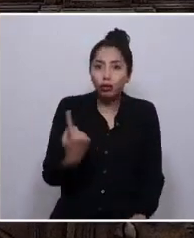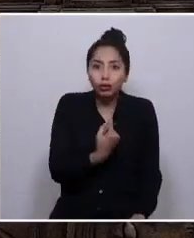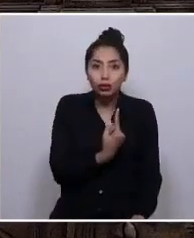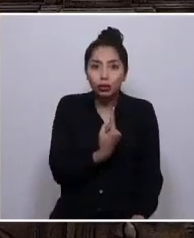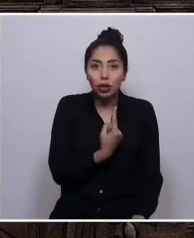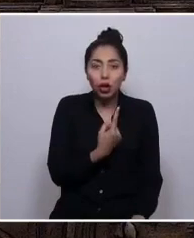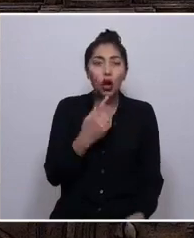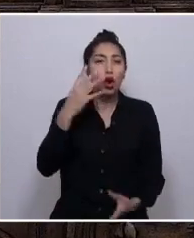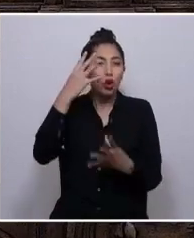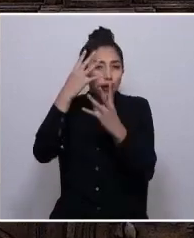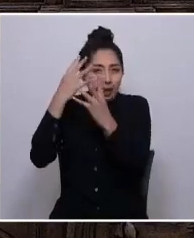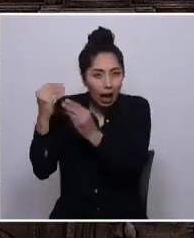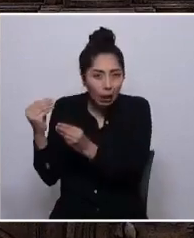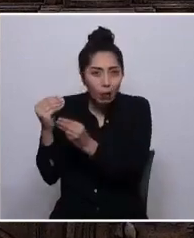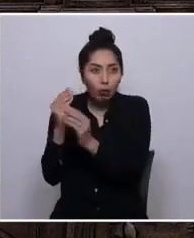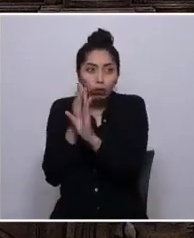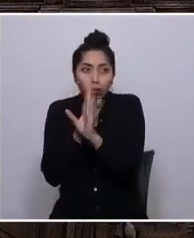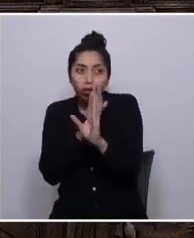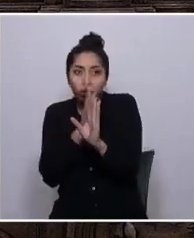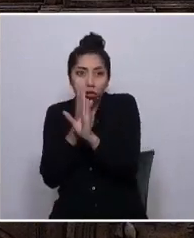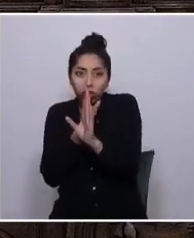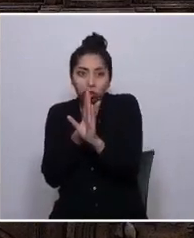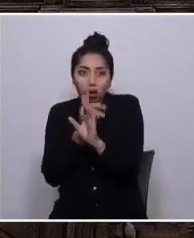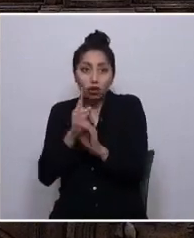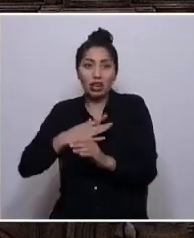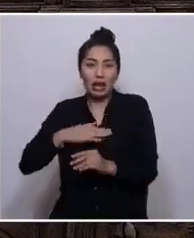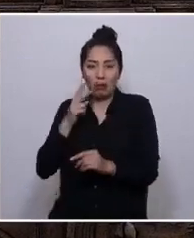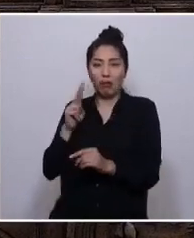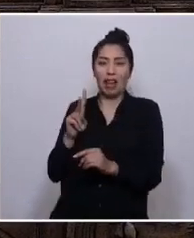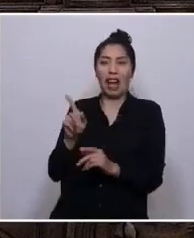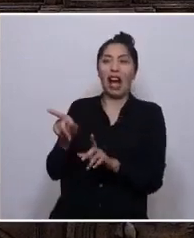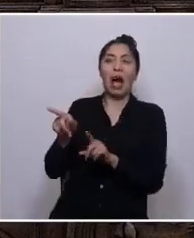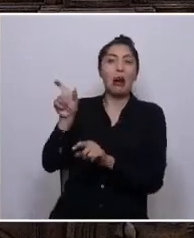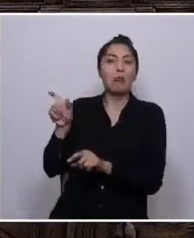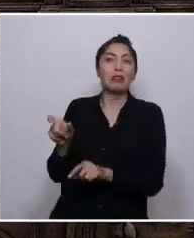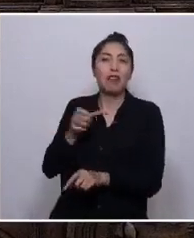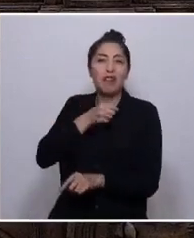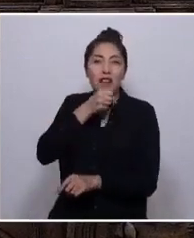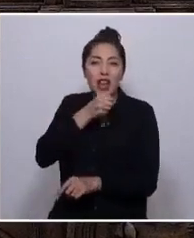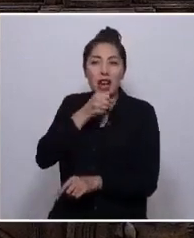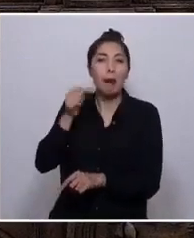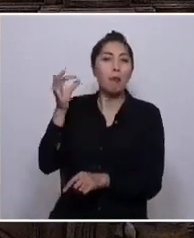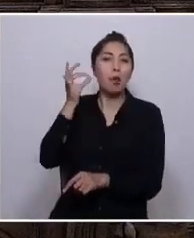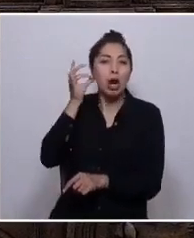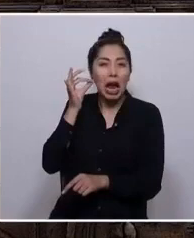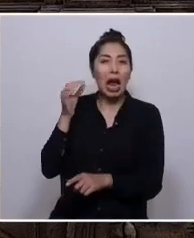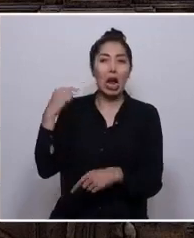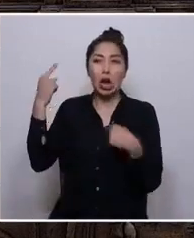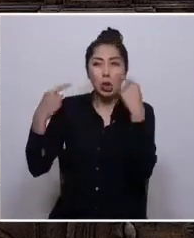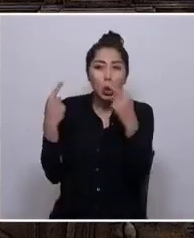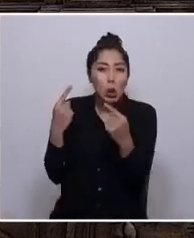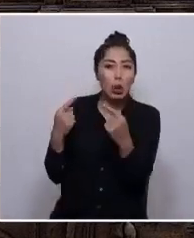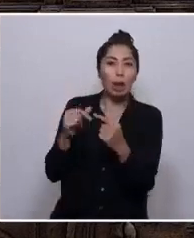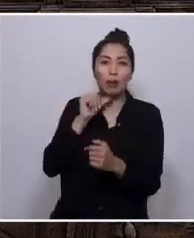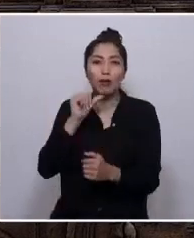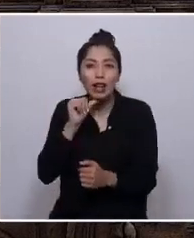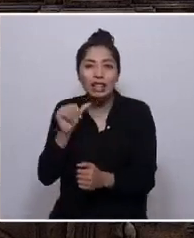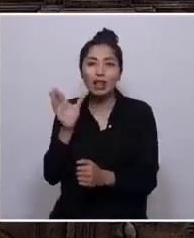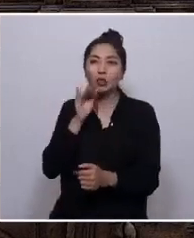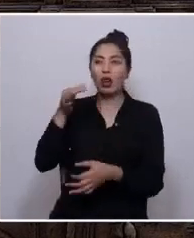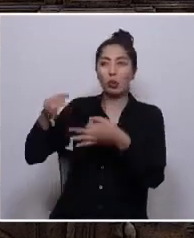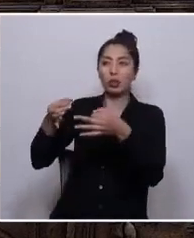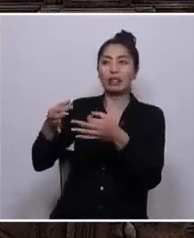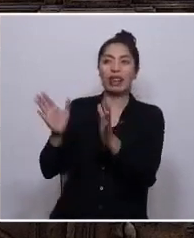ocultamos lo que no queremos ver la enfermedad lo viejo la mujer la locura la pobreza la injusticia todo eso se mezcla en un